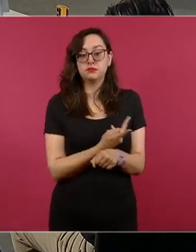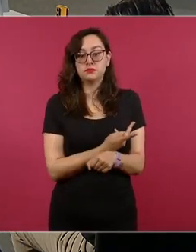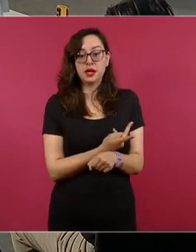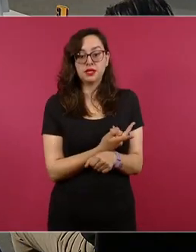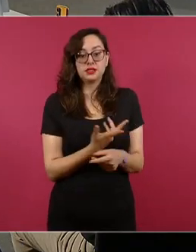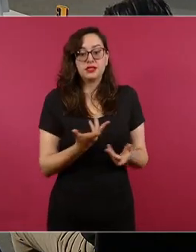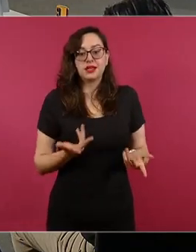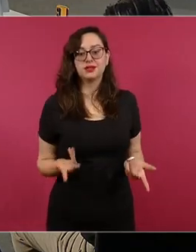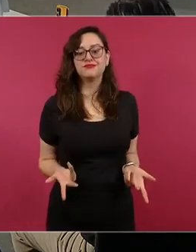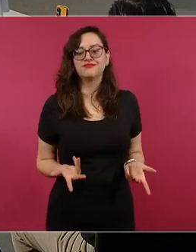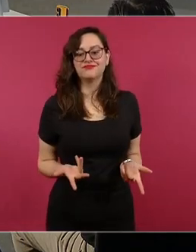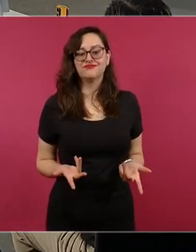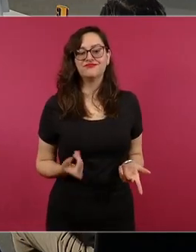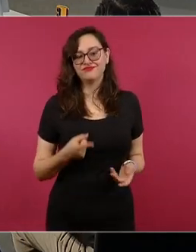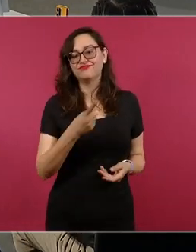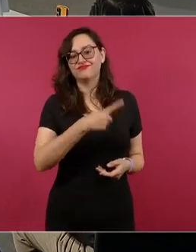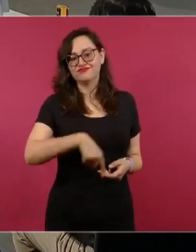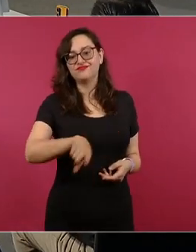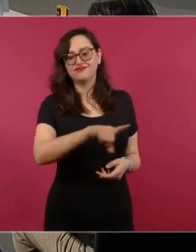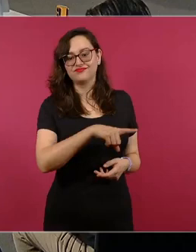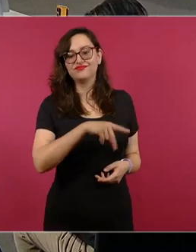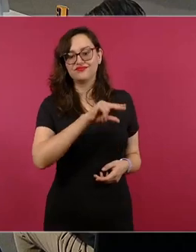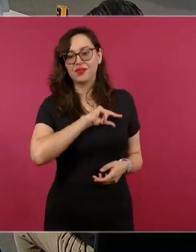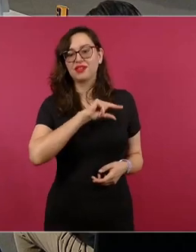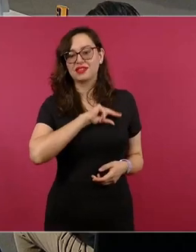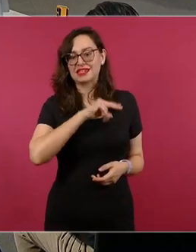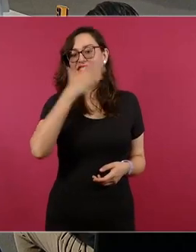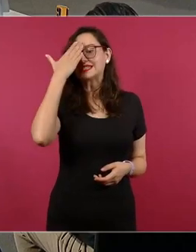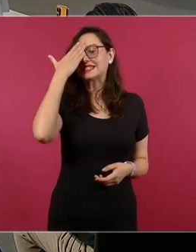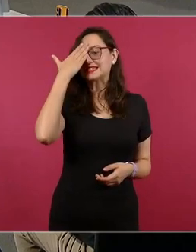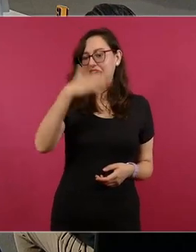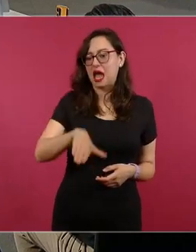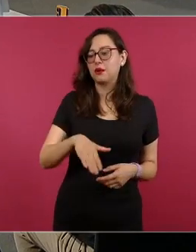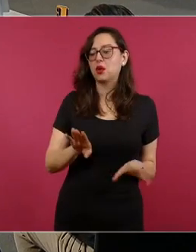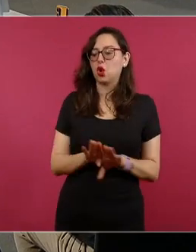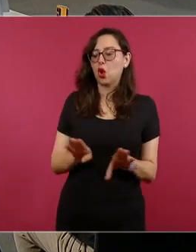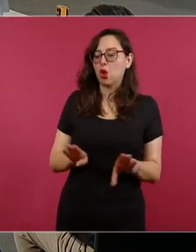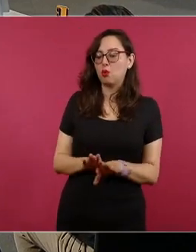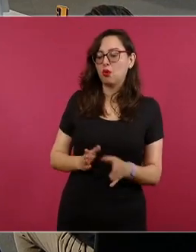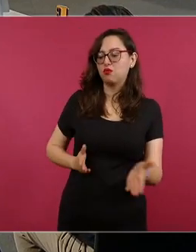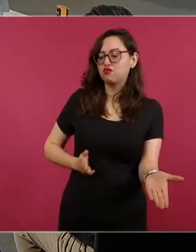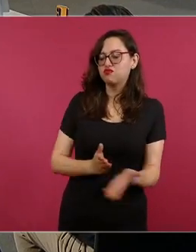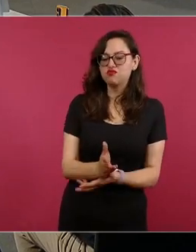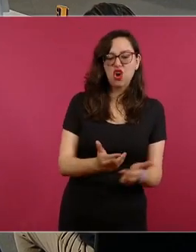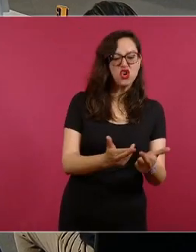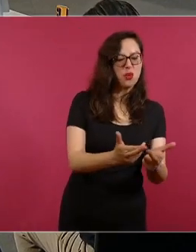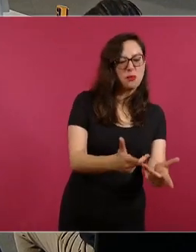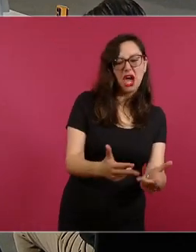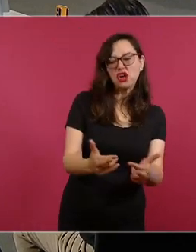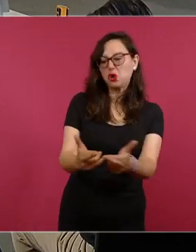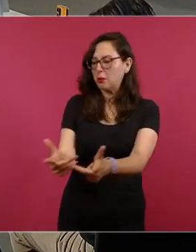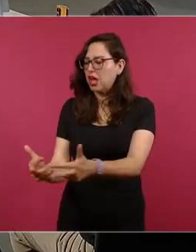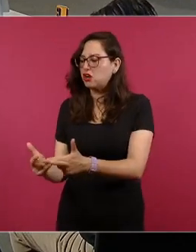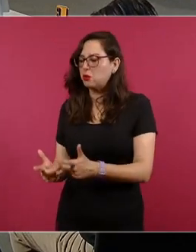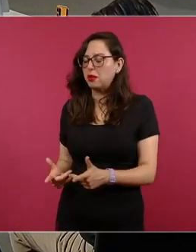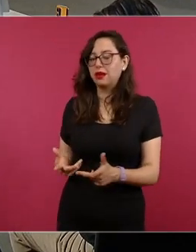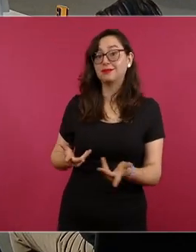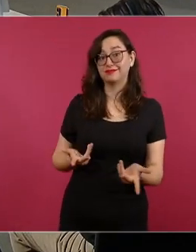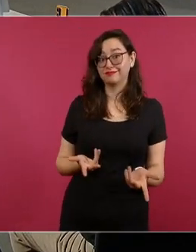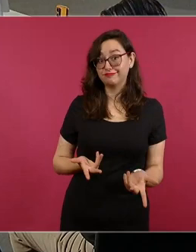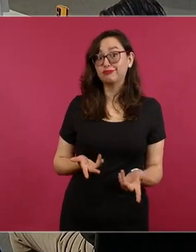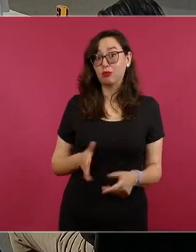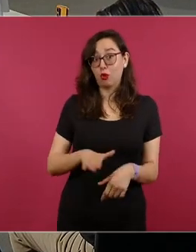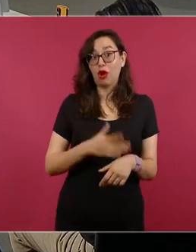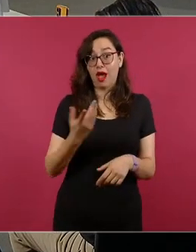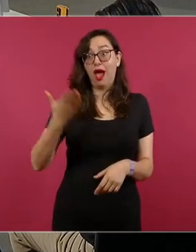o qué hacer. O sea, esto que está pasando ha sido un sabotaje, presidente. Quiero preguntarle si usted ha tomado en cuenta y